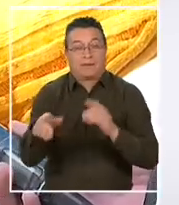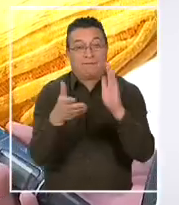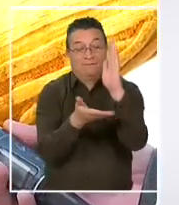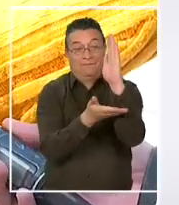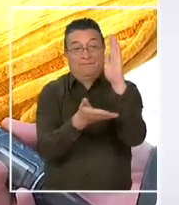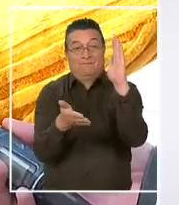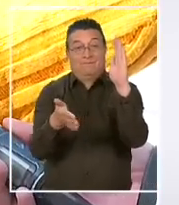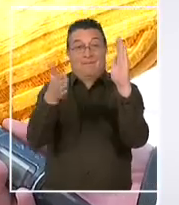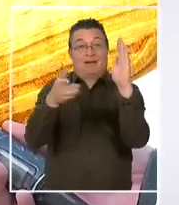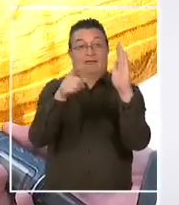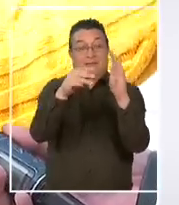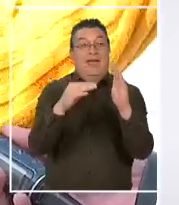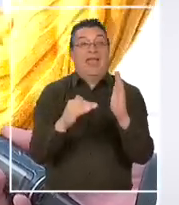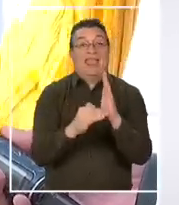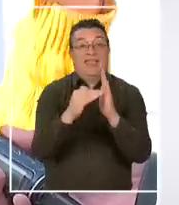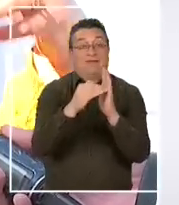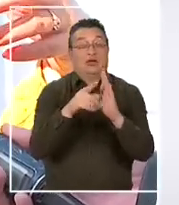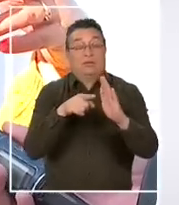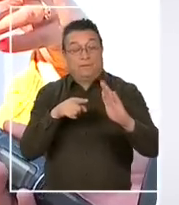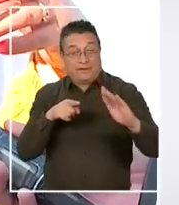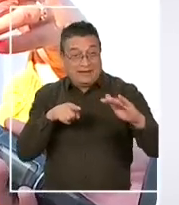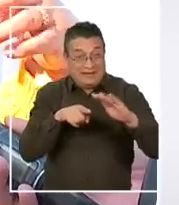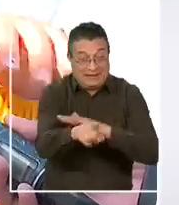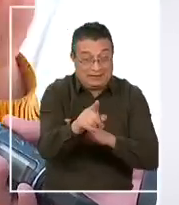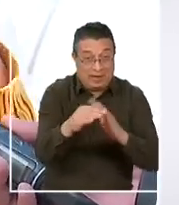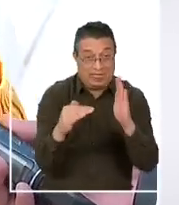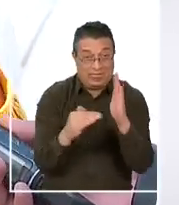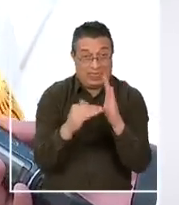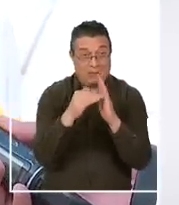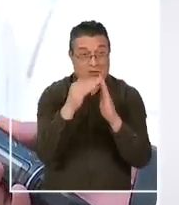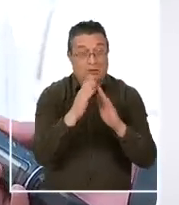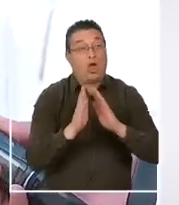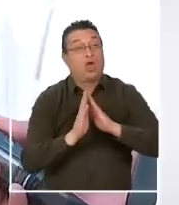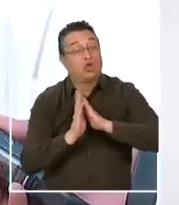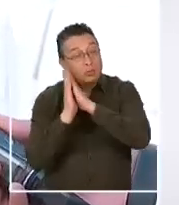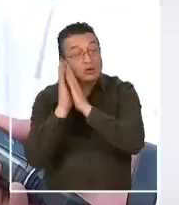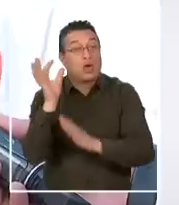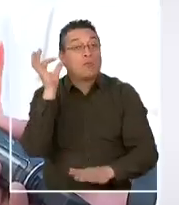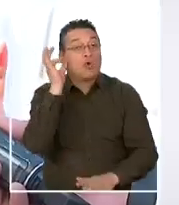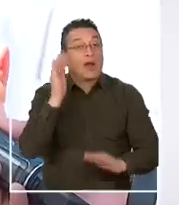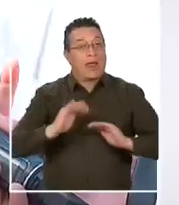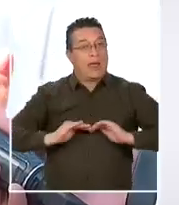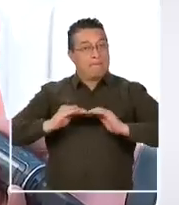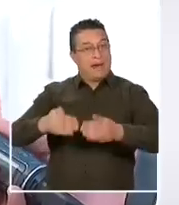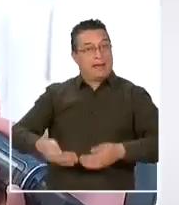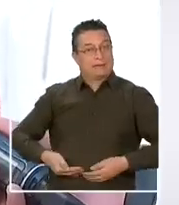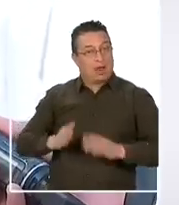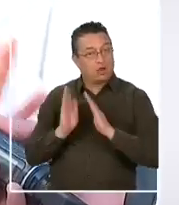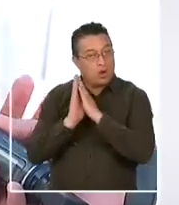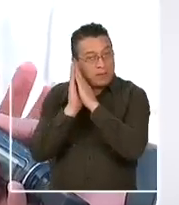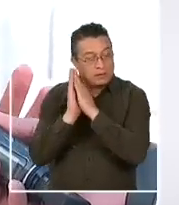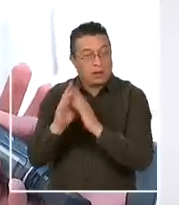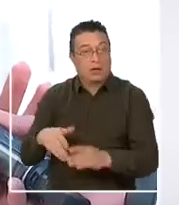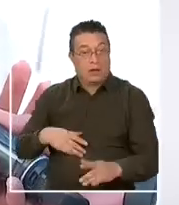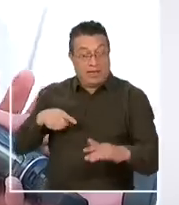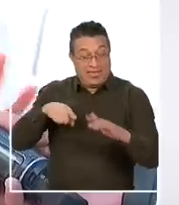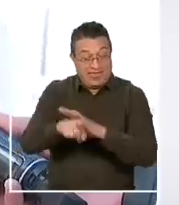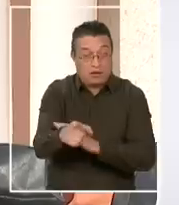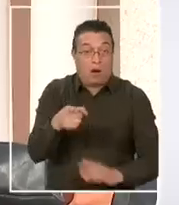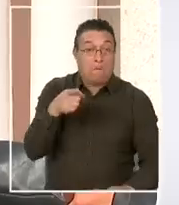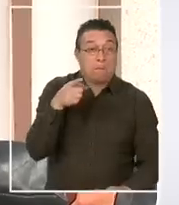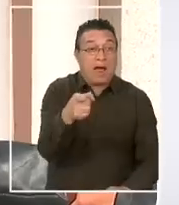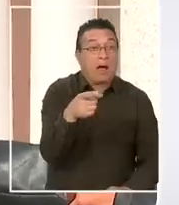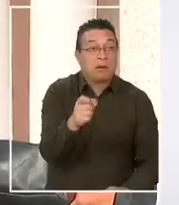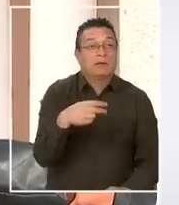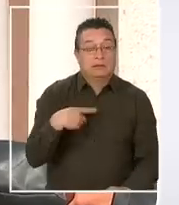del edificio, entra a un departamento donde estaba durmiendo una mujer embarazada, dispara dentro del